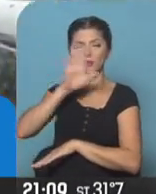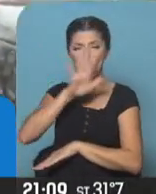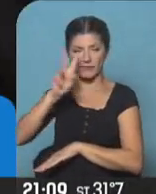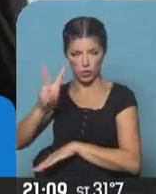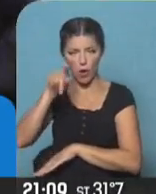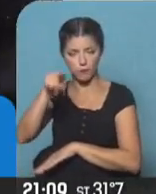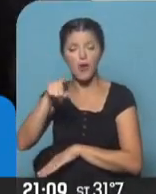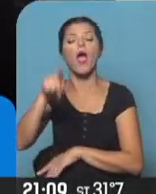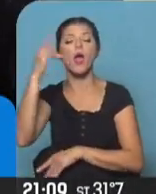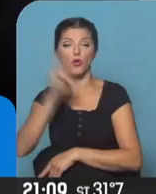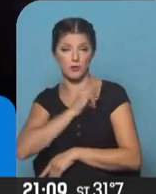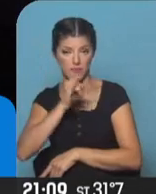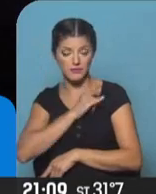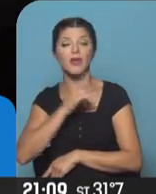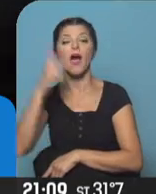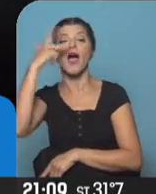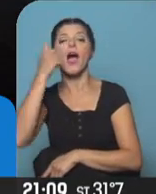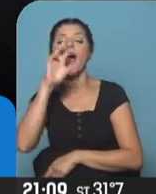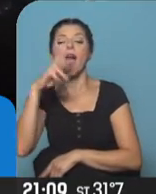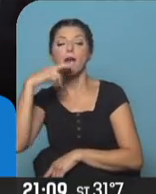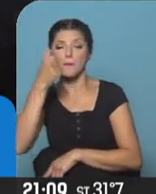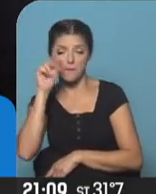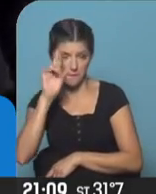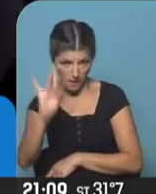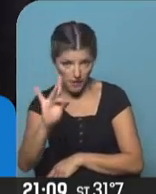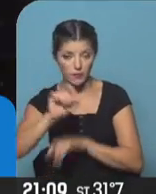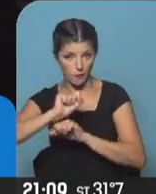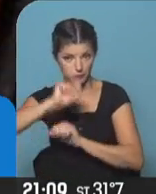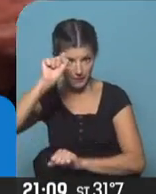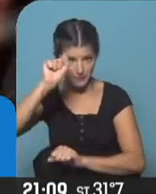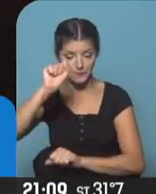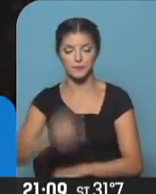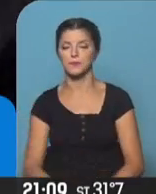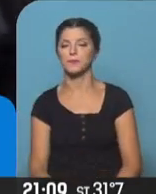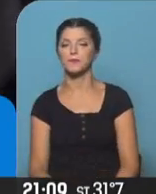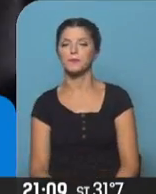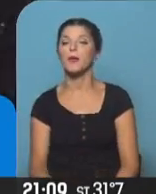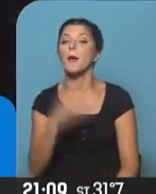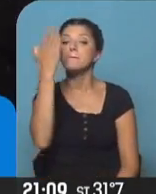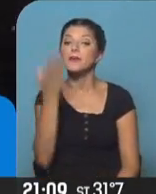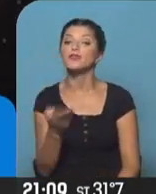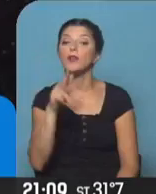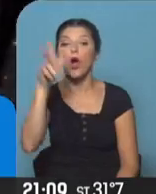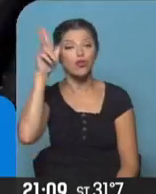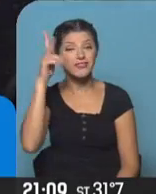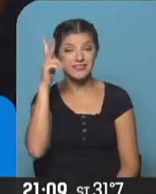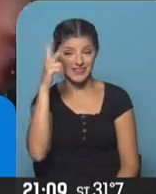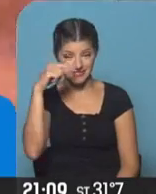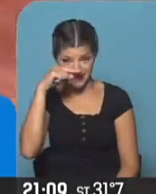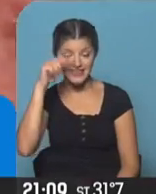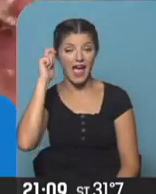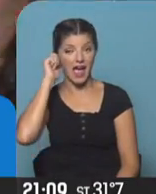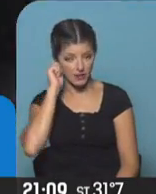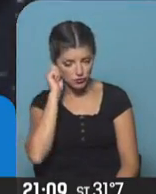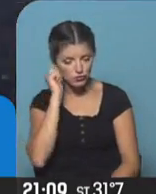Escuela de Leyes de Stanford en 1958. El magistrado tenía 87 años y por sus problemas de